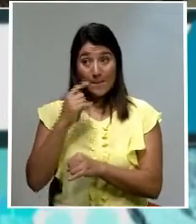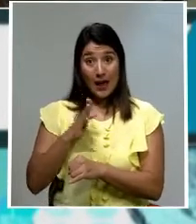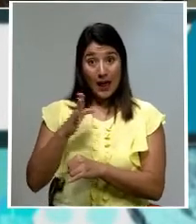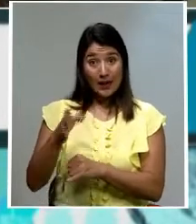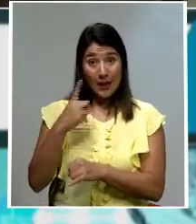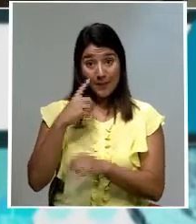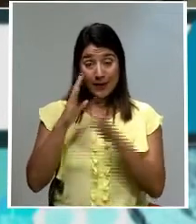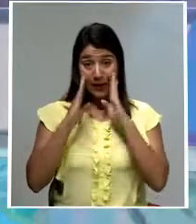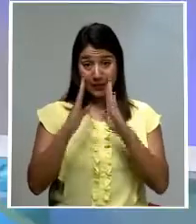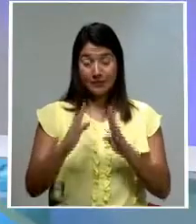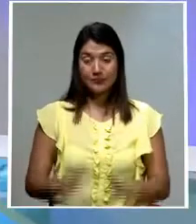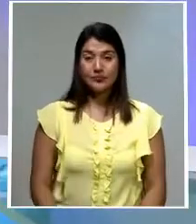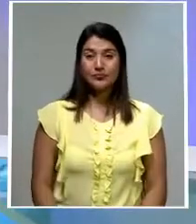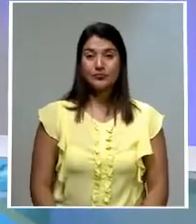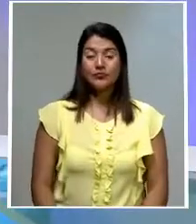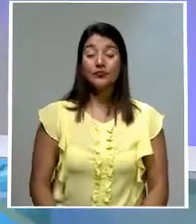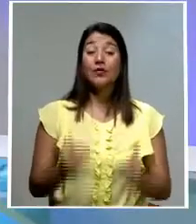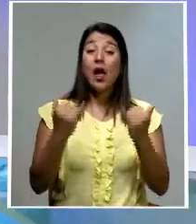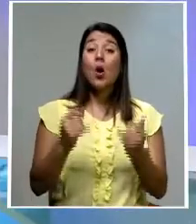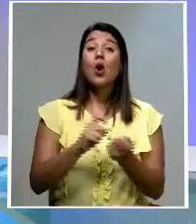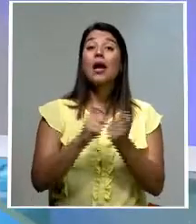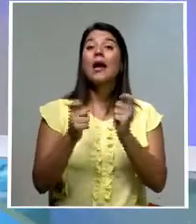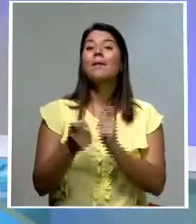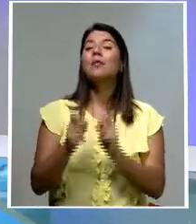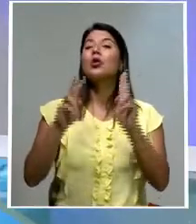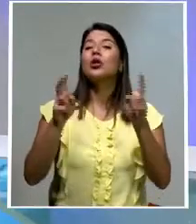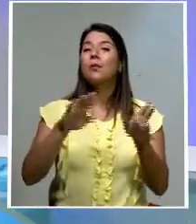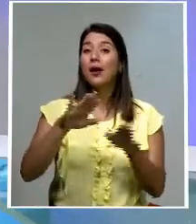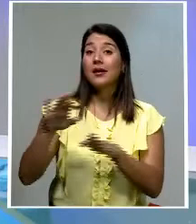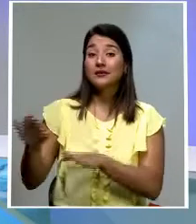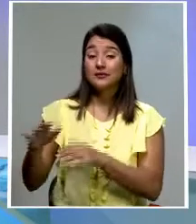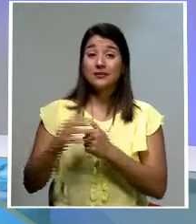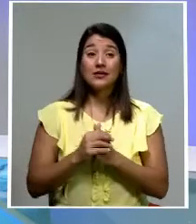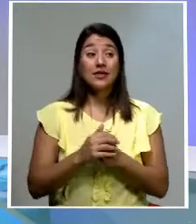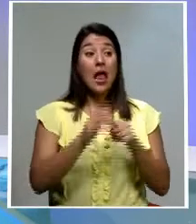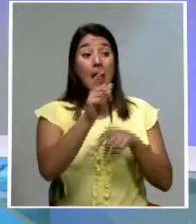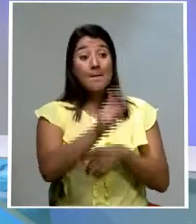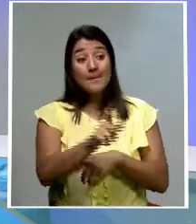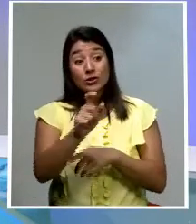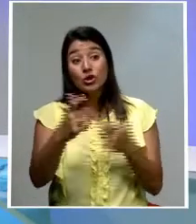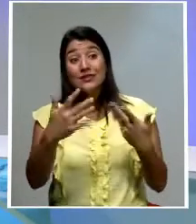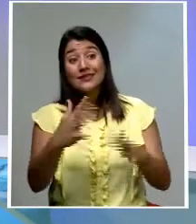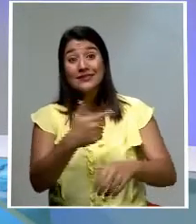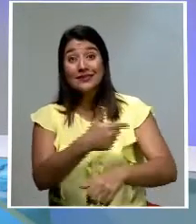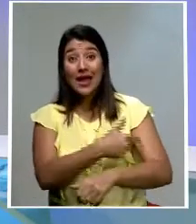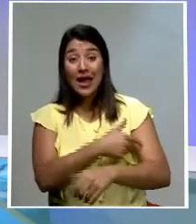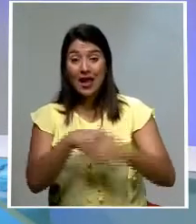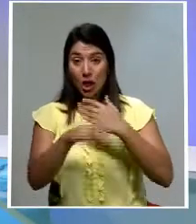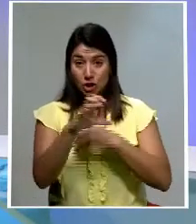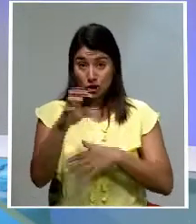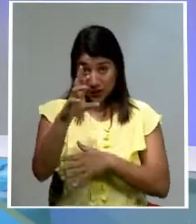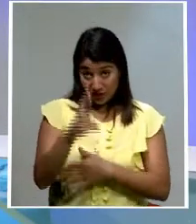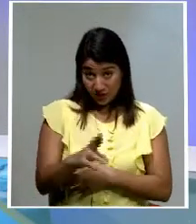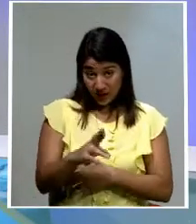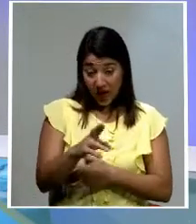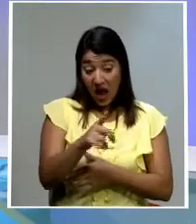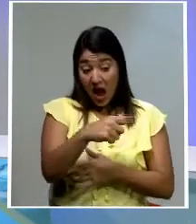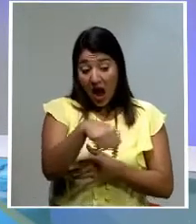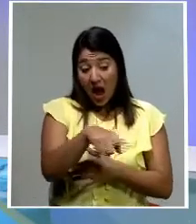acudir. Cambiamos de tema. Del total de la población vacunada en Costa Rica, solamente un